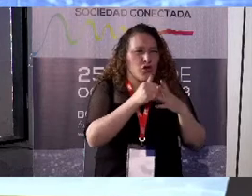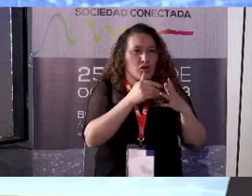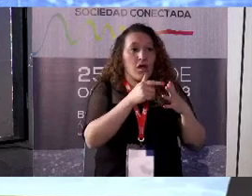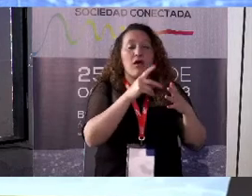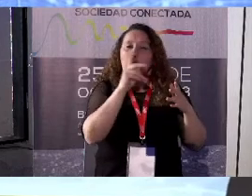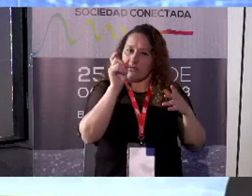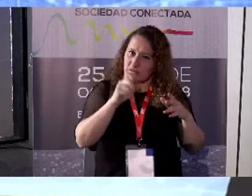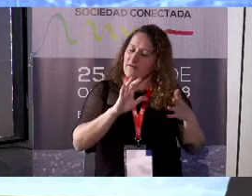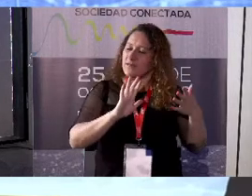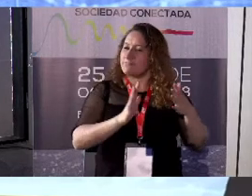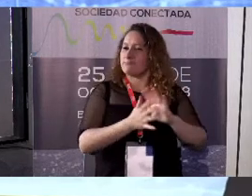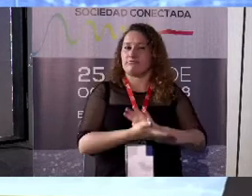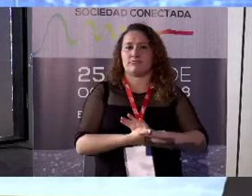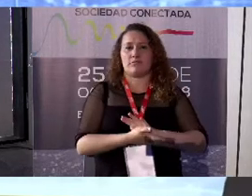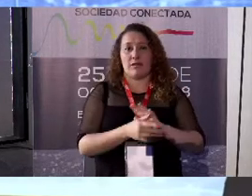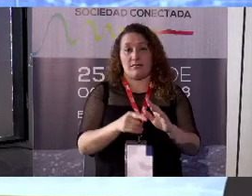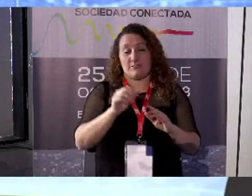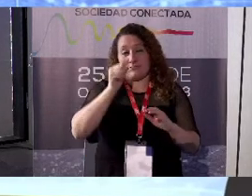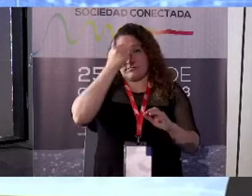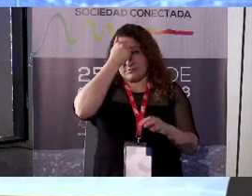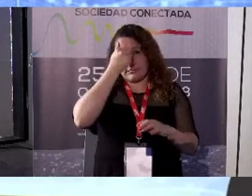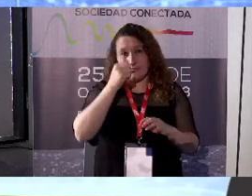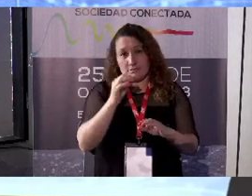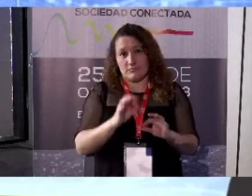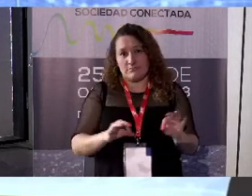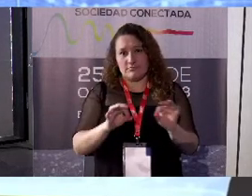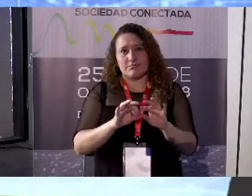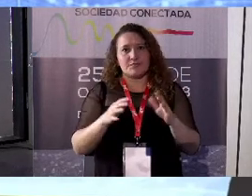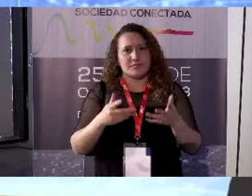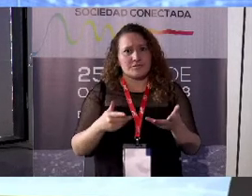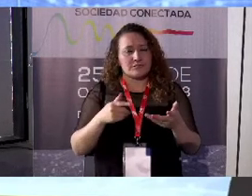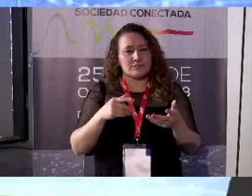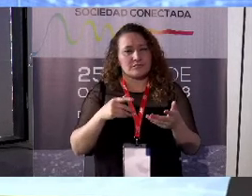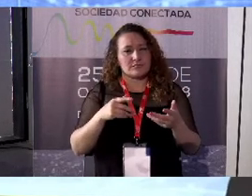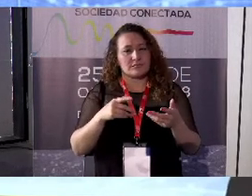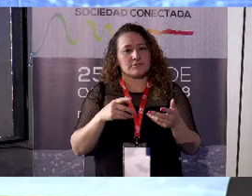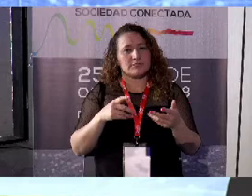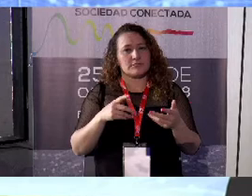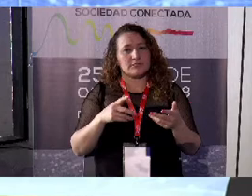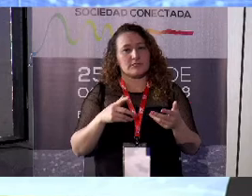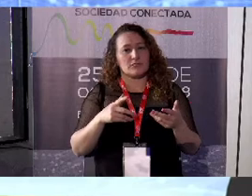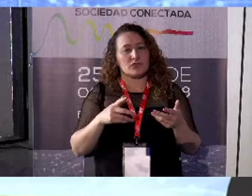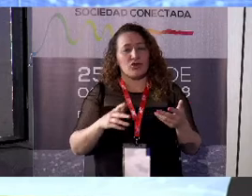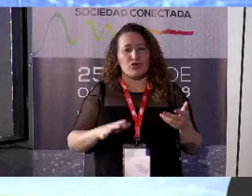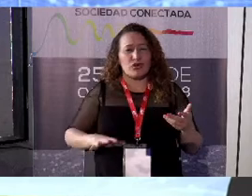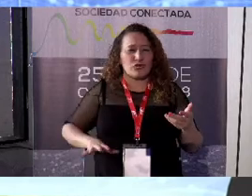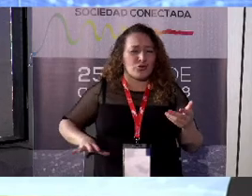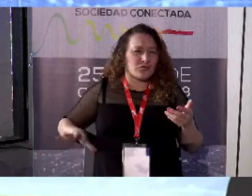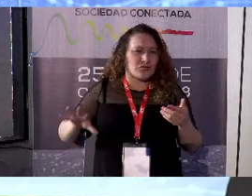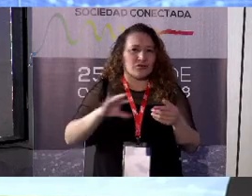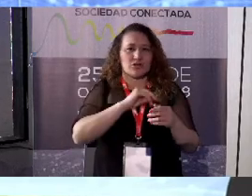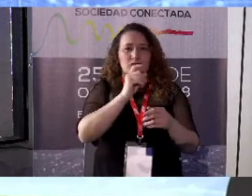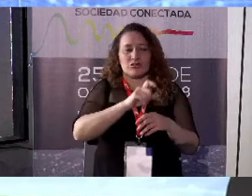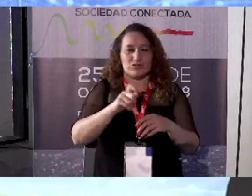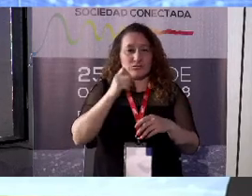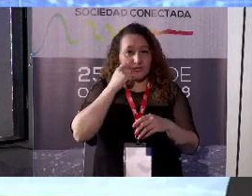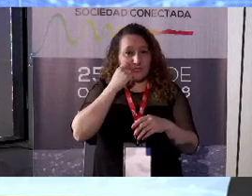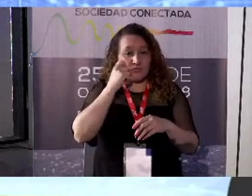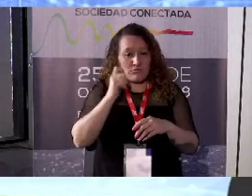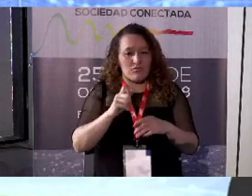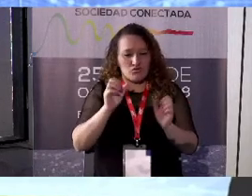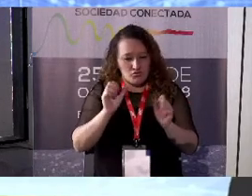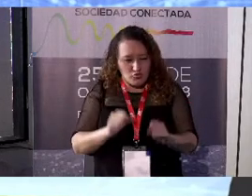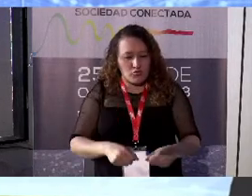objetivo o este este principio fundamental pretende velar Porque todos los seres humanos puedan realizar su